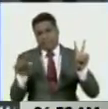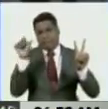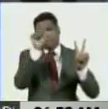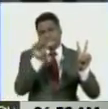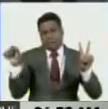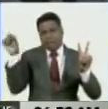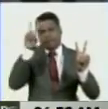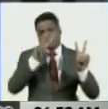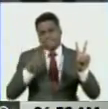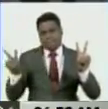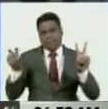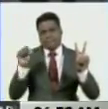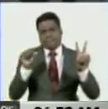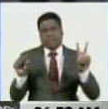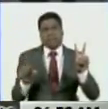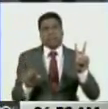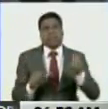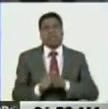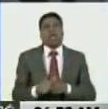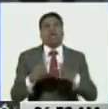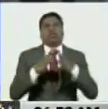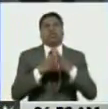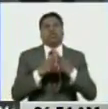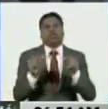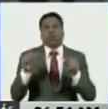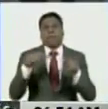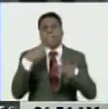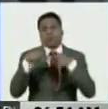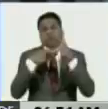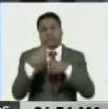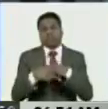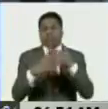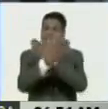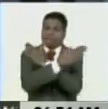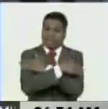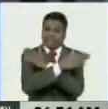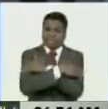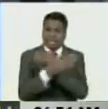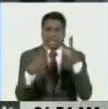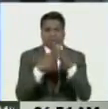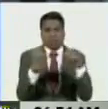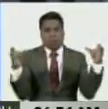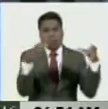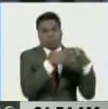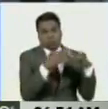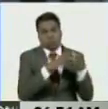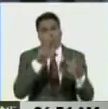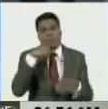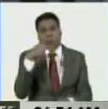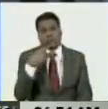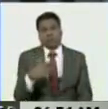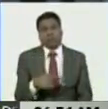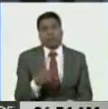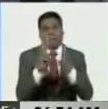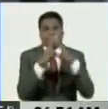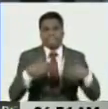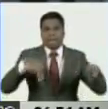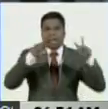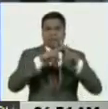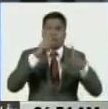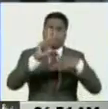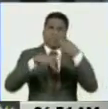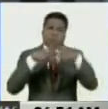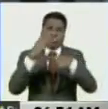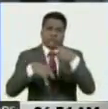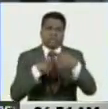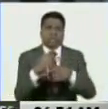organizaciones han validado nuestro proceso, y yo quiero felicitar a esas organizaciones que han validado el